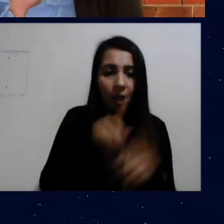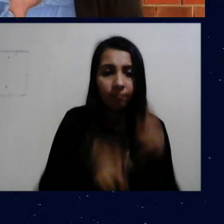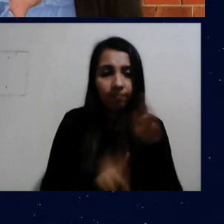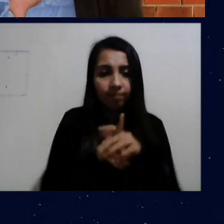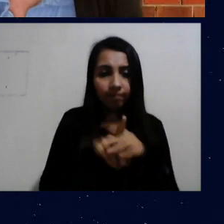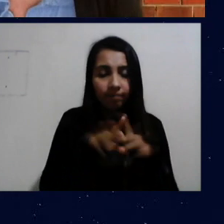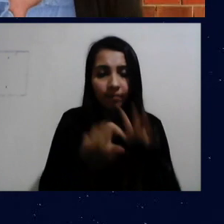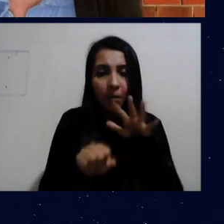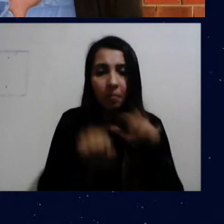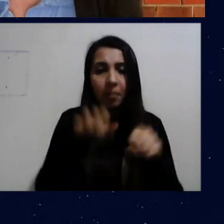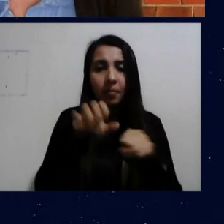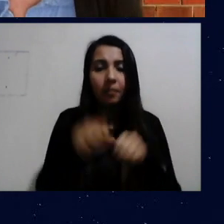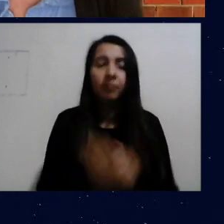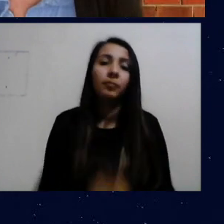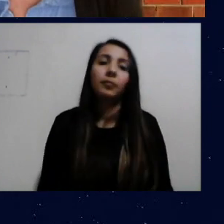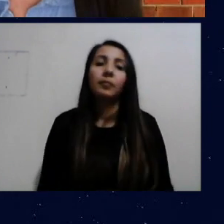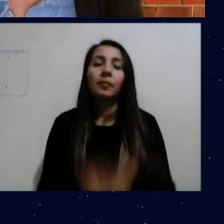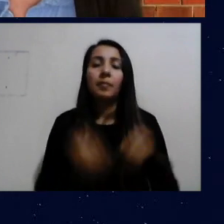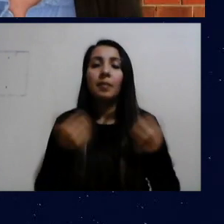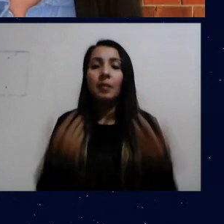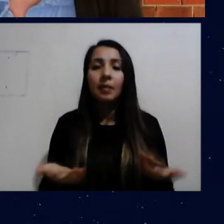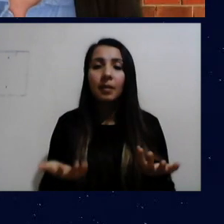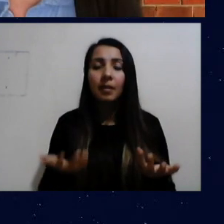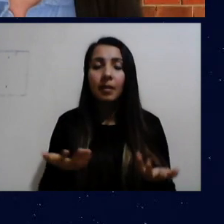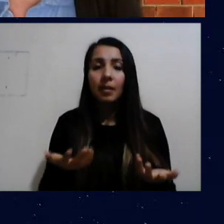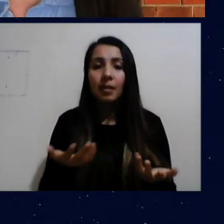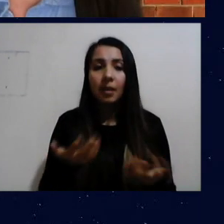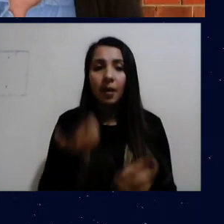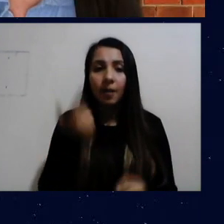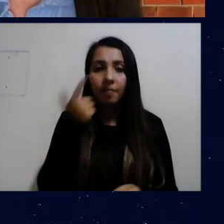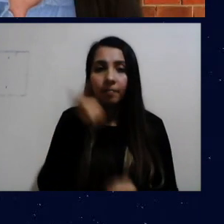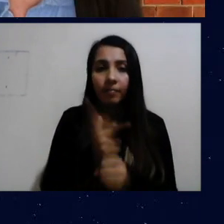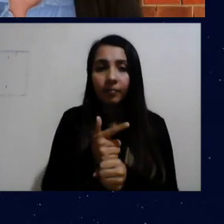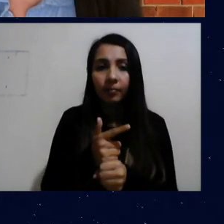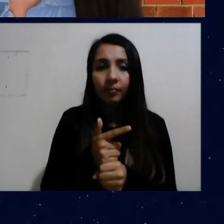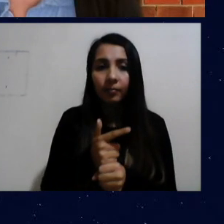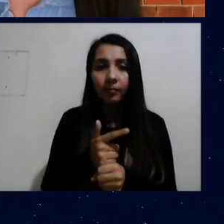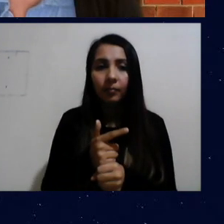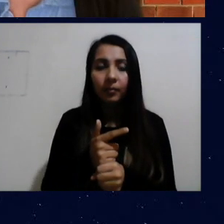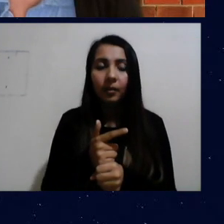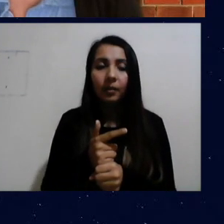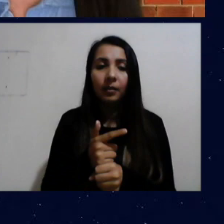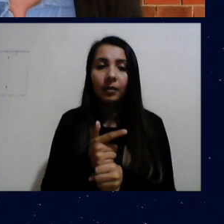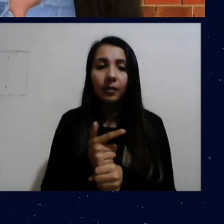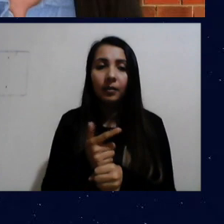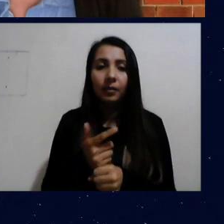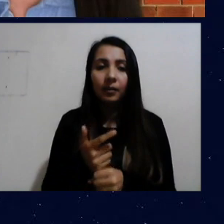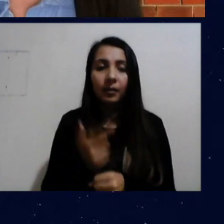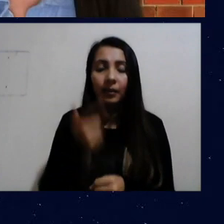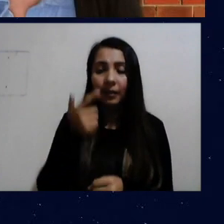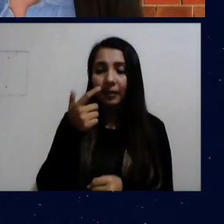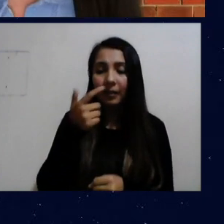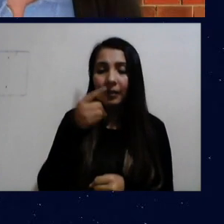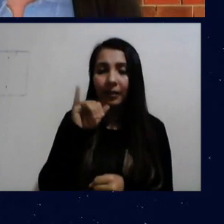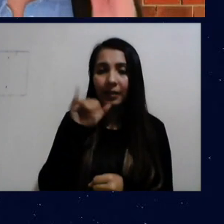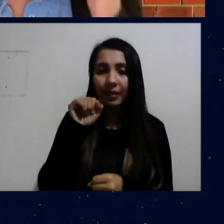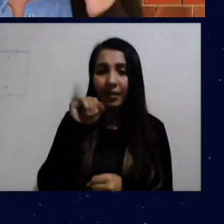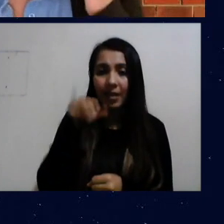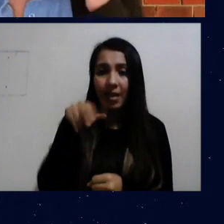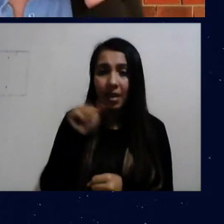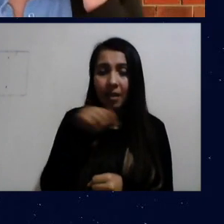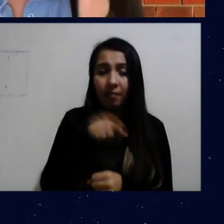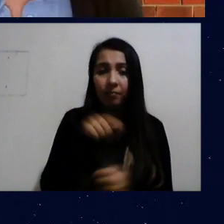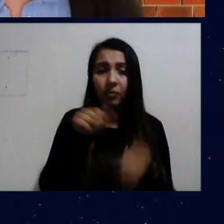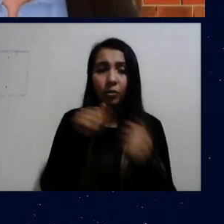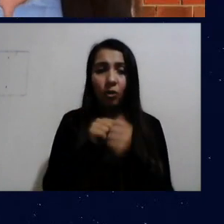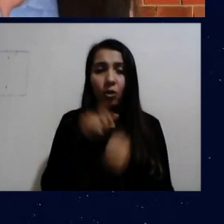de glicina a partir de la radiación es complicada porque lo que uno